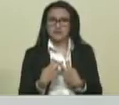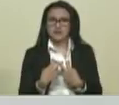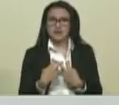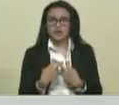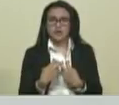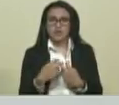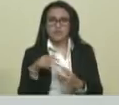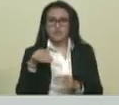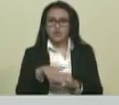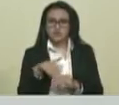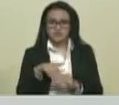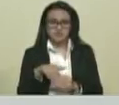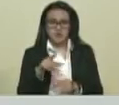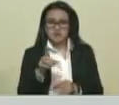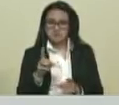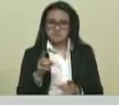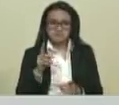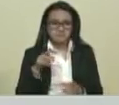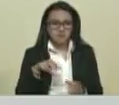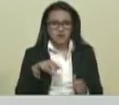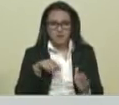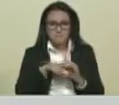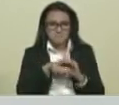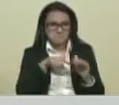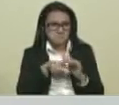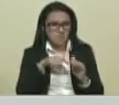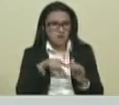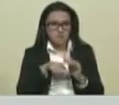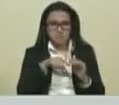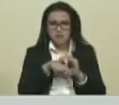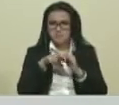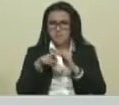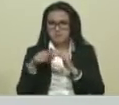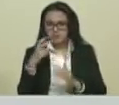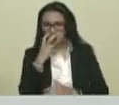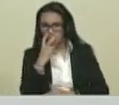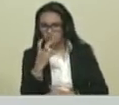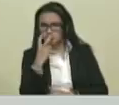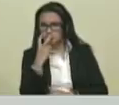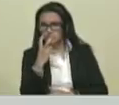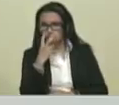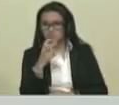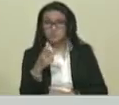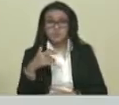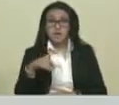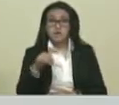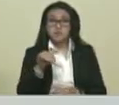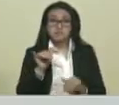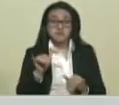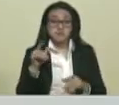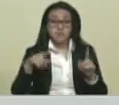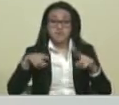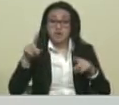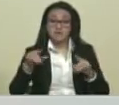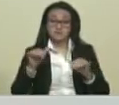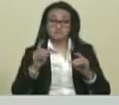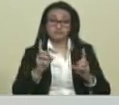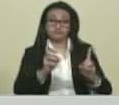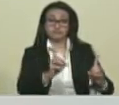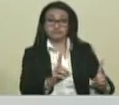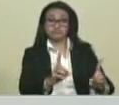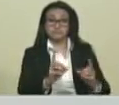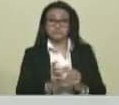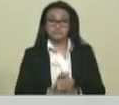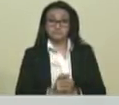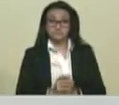ellos consideraron, están haciendo su recorrido y esperemos que hagan ellos su propio balance. Hasta el momento